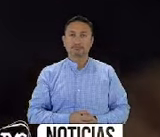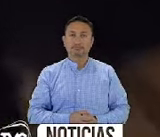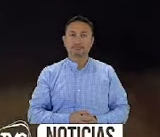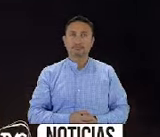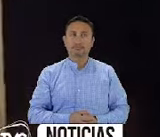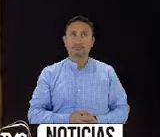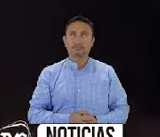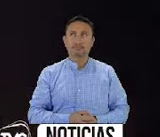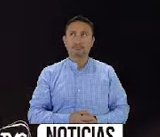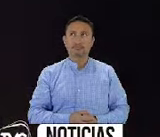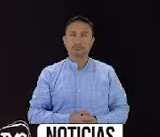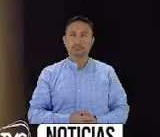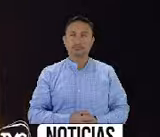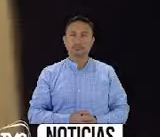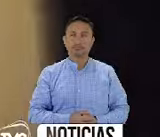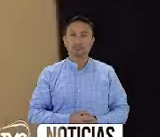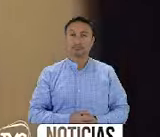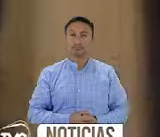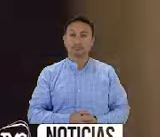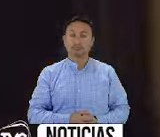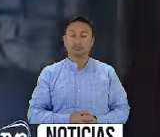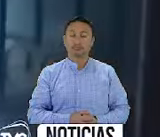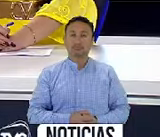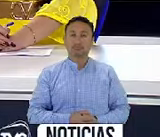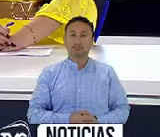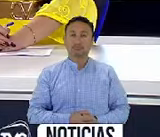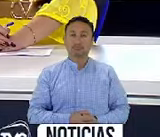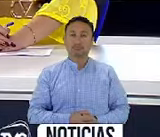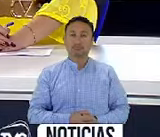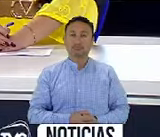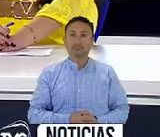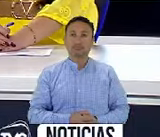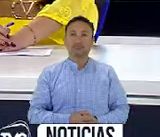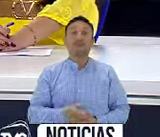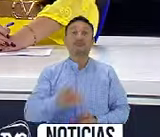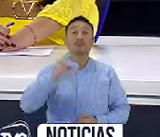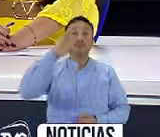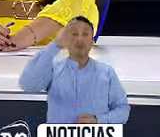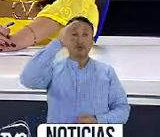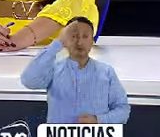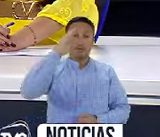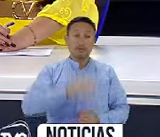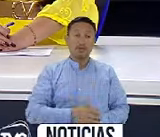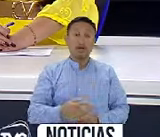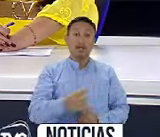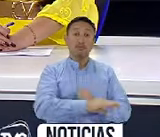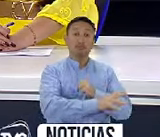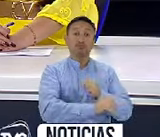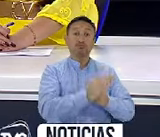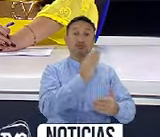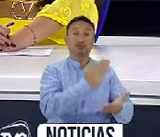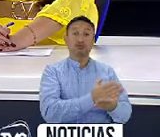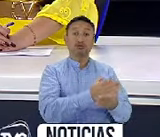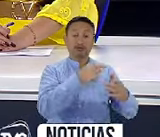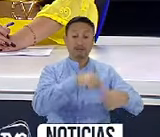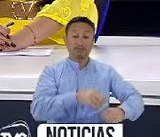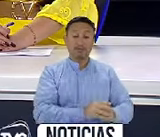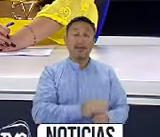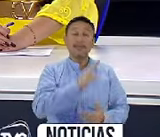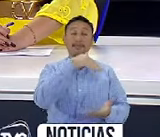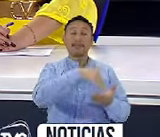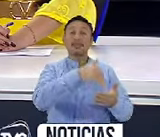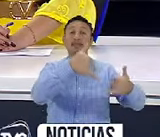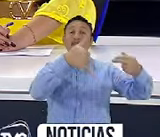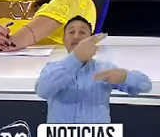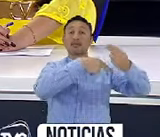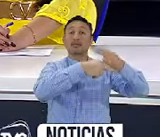Informó Marilyn Jaramillo. La policía frustró un asalto en una agencia ubicada en un centro comercial del norte de